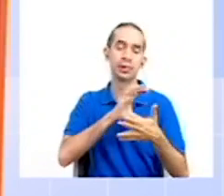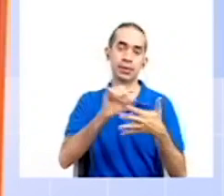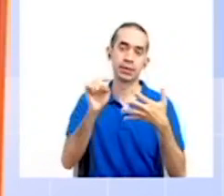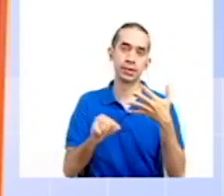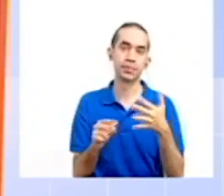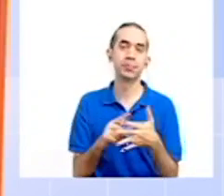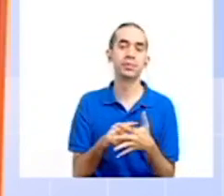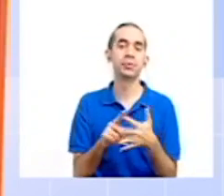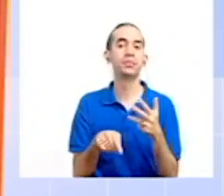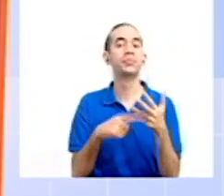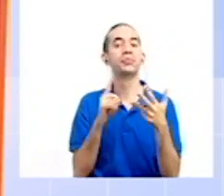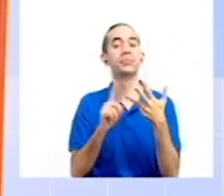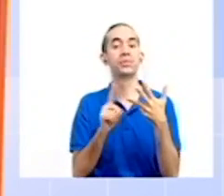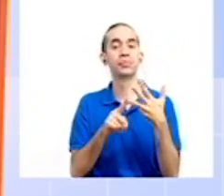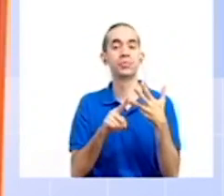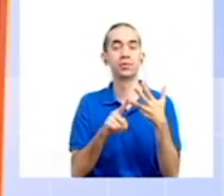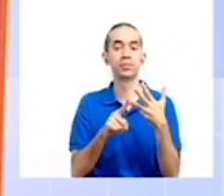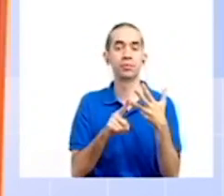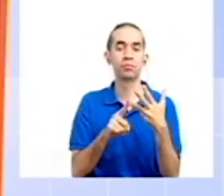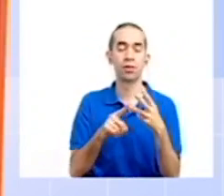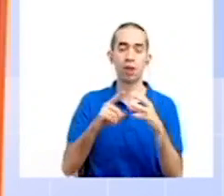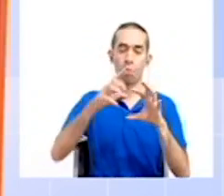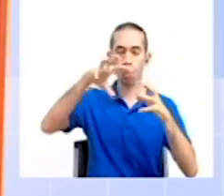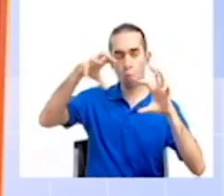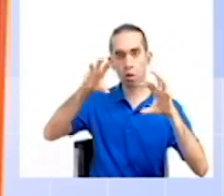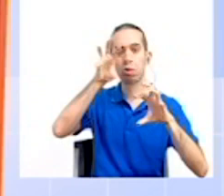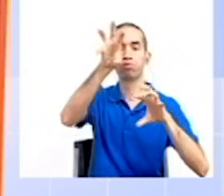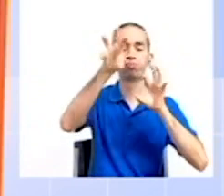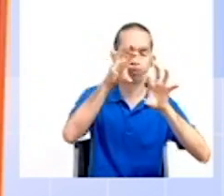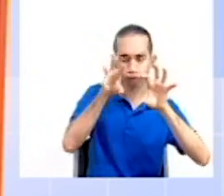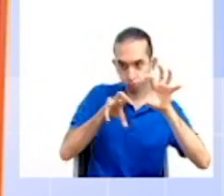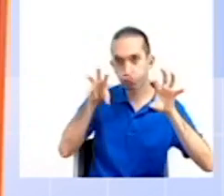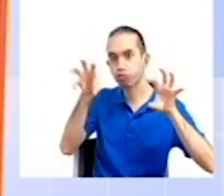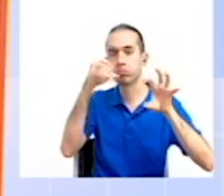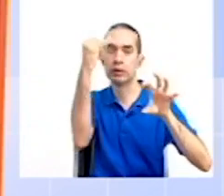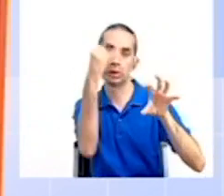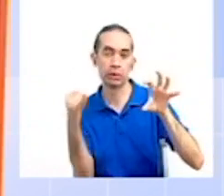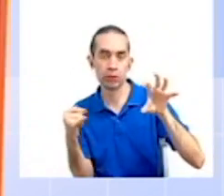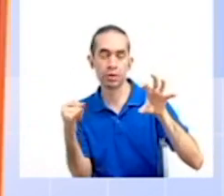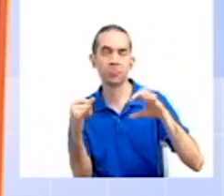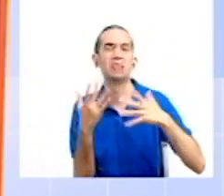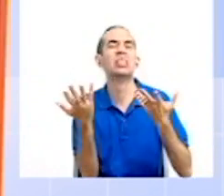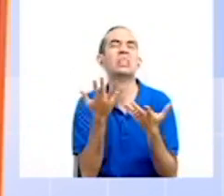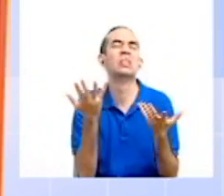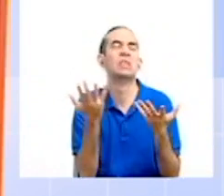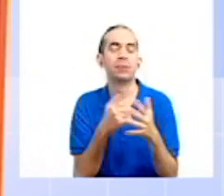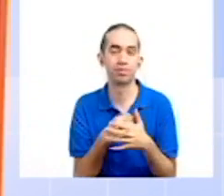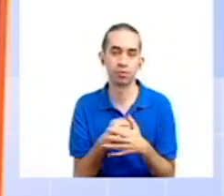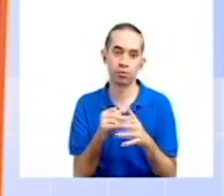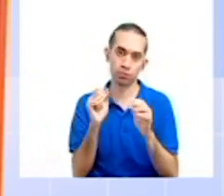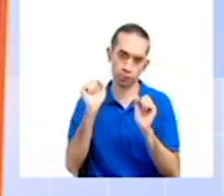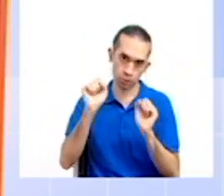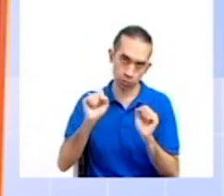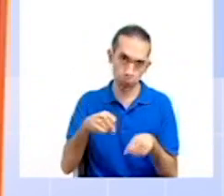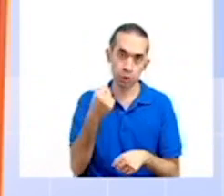Siguiente, ¿qué son las estructuras de Lewis? ¿Okay? Vamos a necesitar saber eso para poder explicar la molécula del agua.